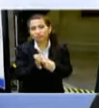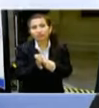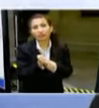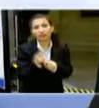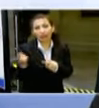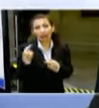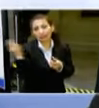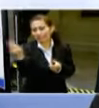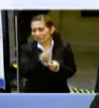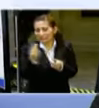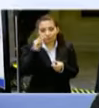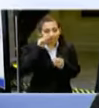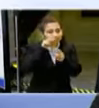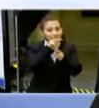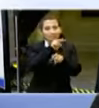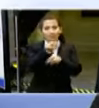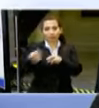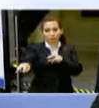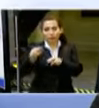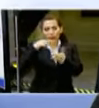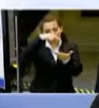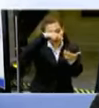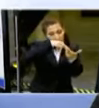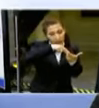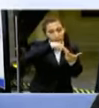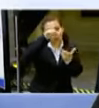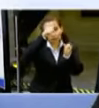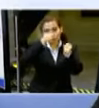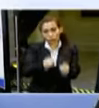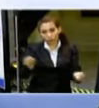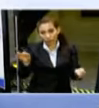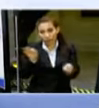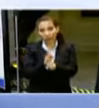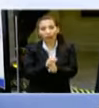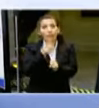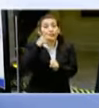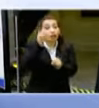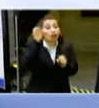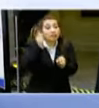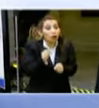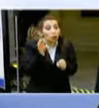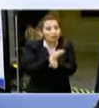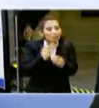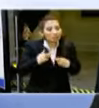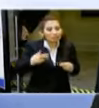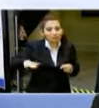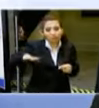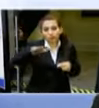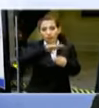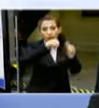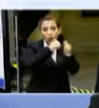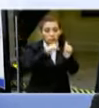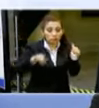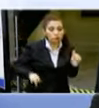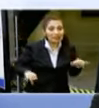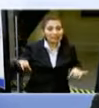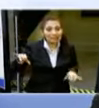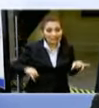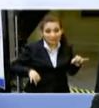es urgente una visión regional de seguridad, pero de seguridad ciudadana, con los intereses